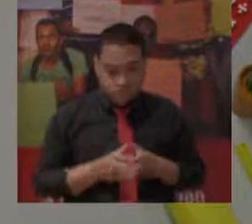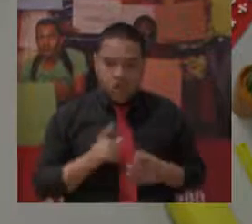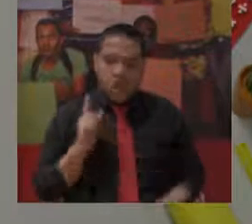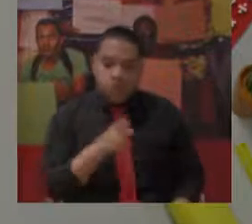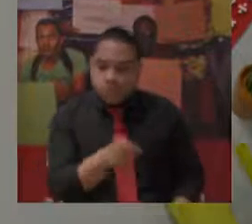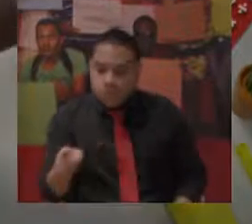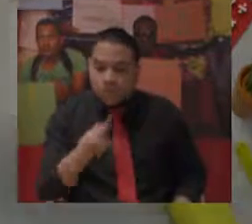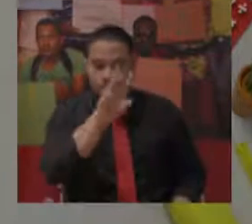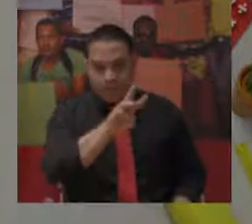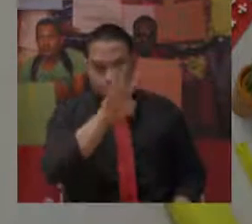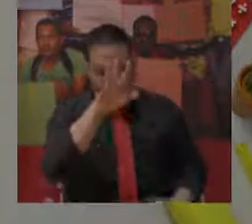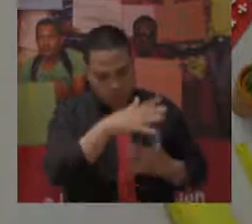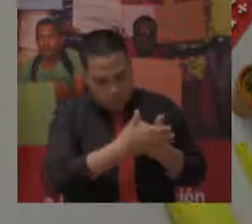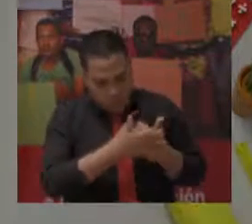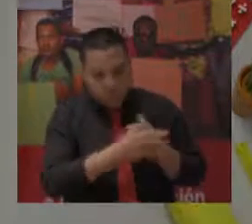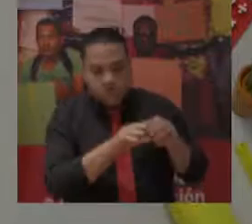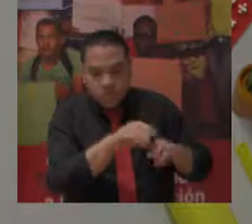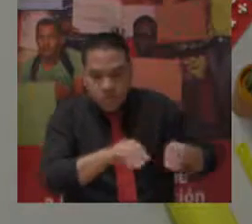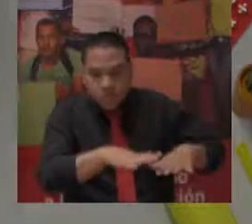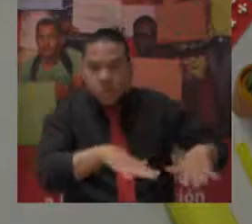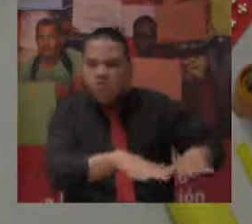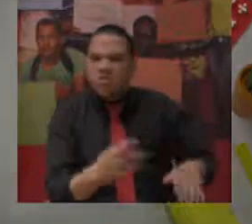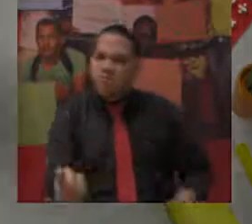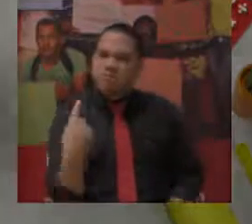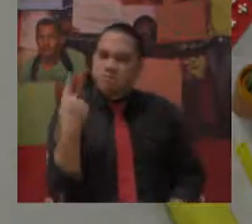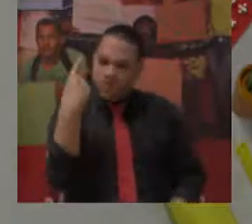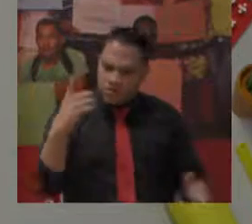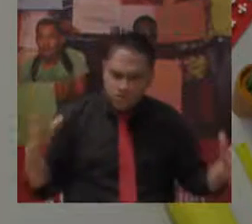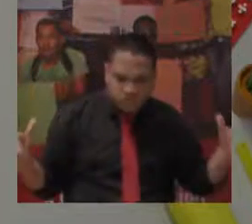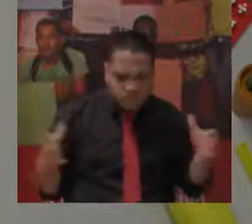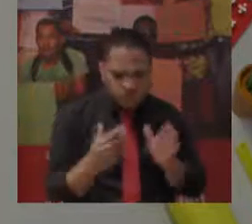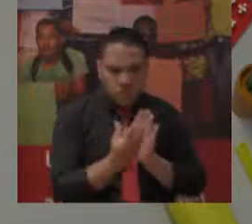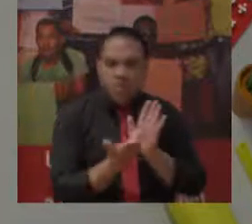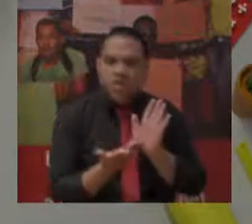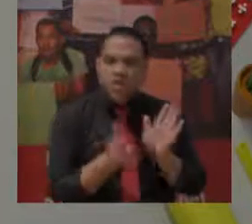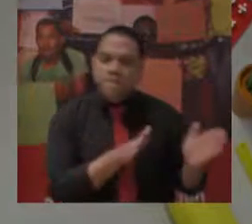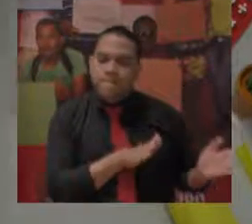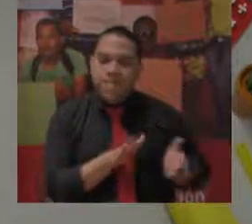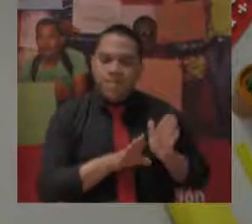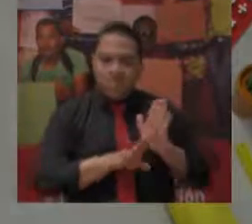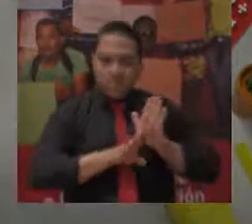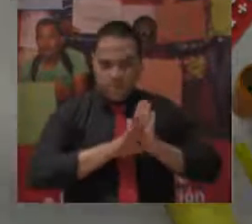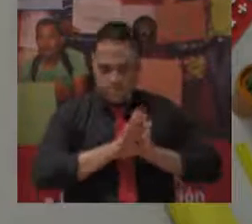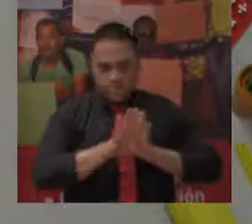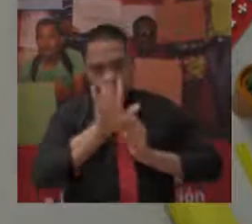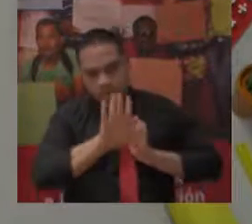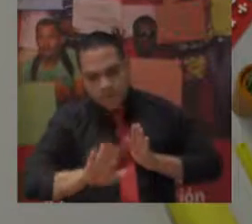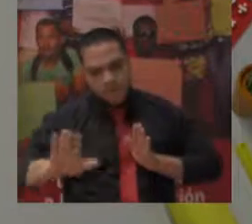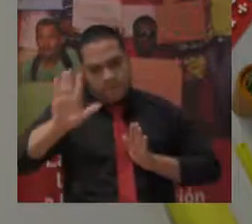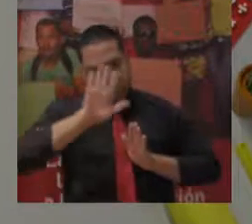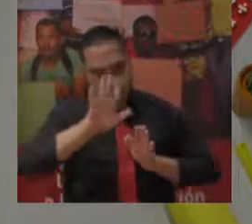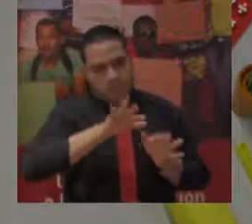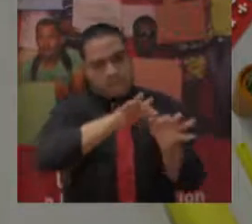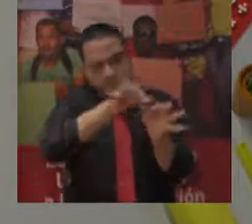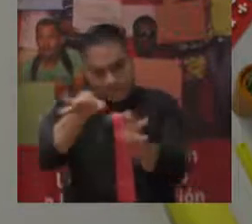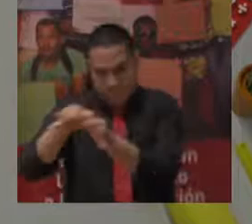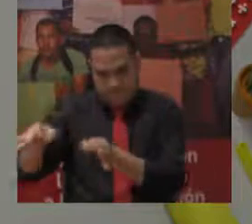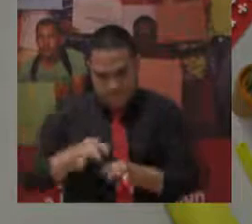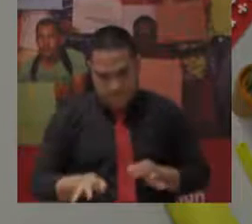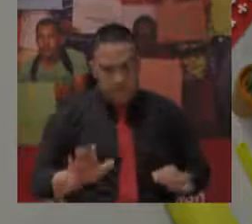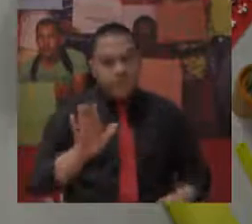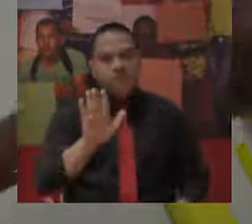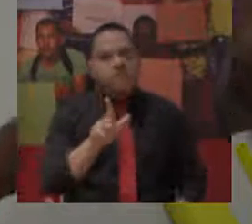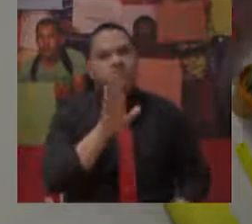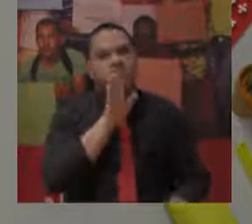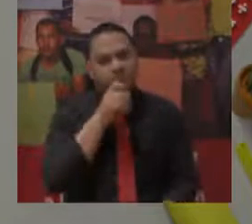territoriales y la política de reintegración está incluida en los planes de desarrollo de los departamentos y municipios donde se concentra el grueso de la